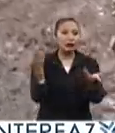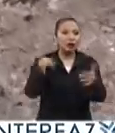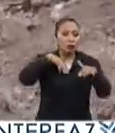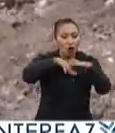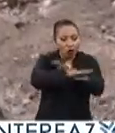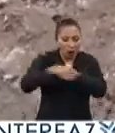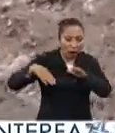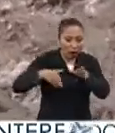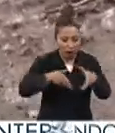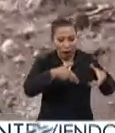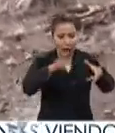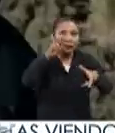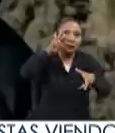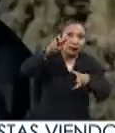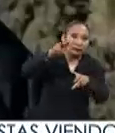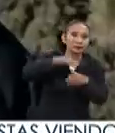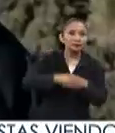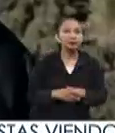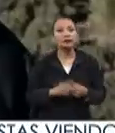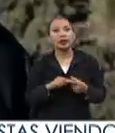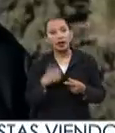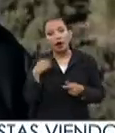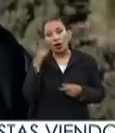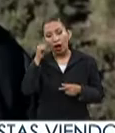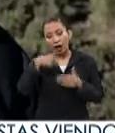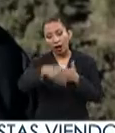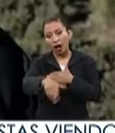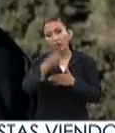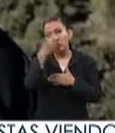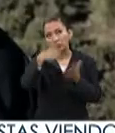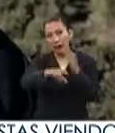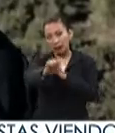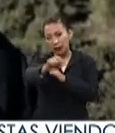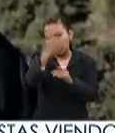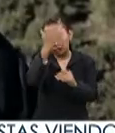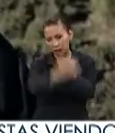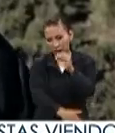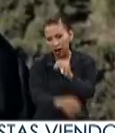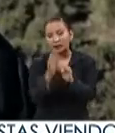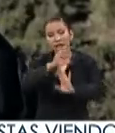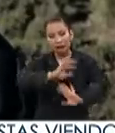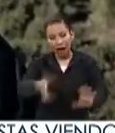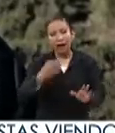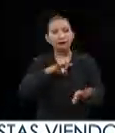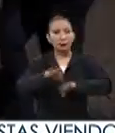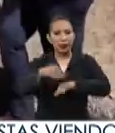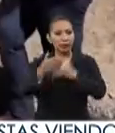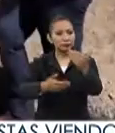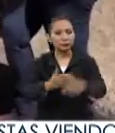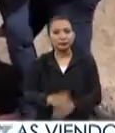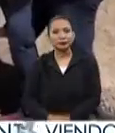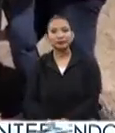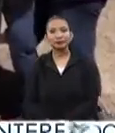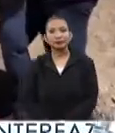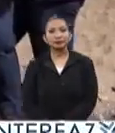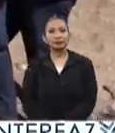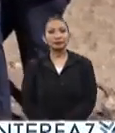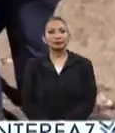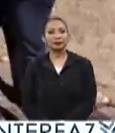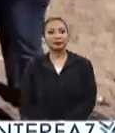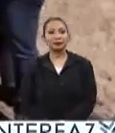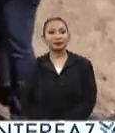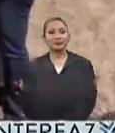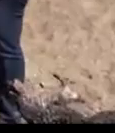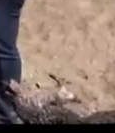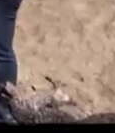acceso, ayer la pudimos ver. Y esperamos que a finales de 2020 estemos ya funcionando.